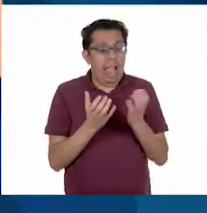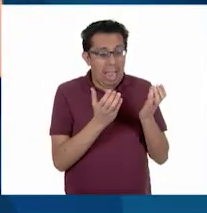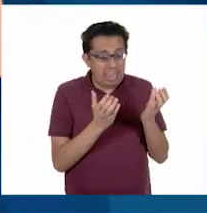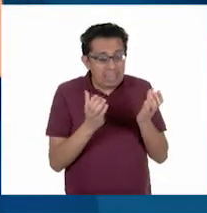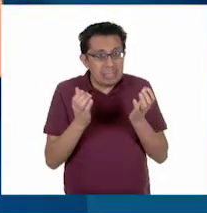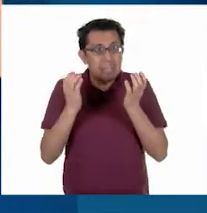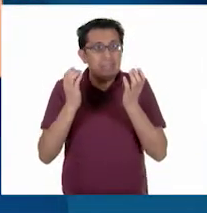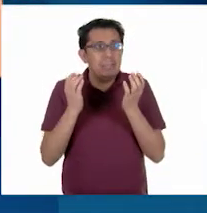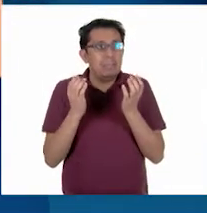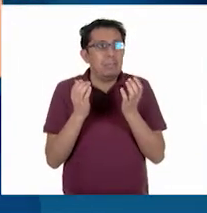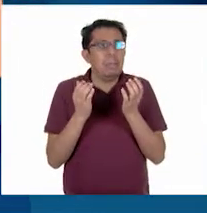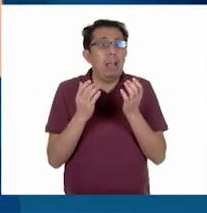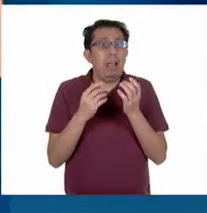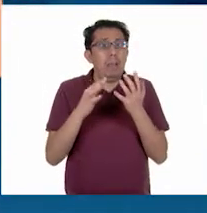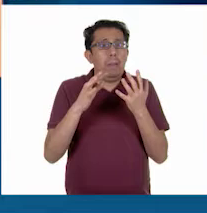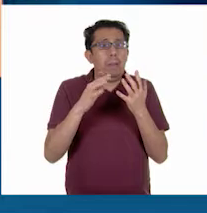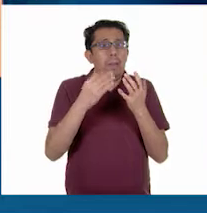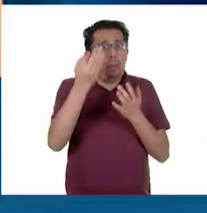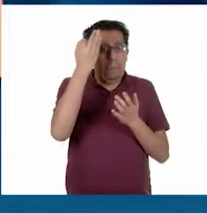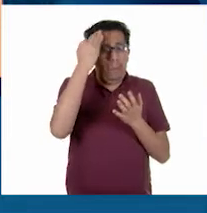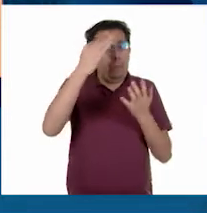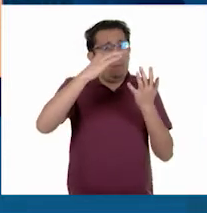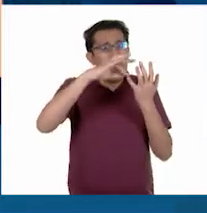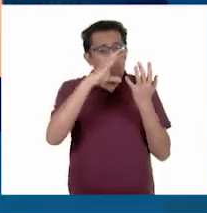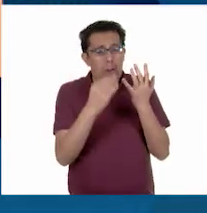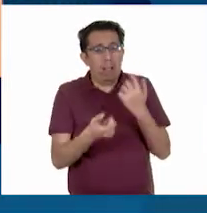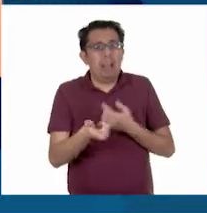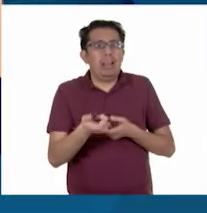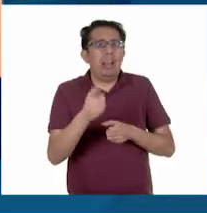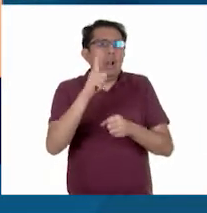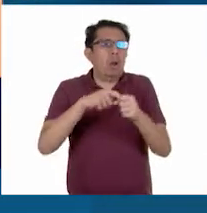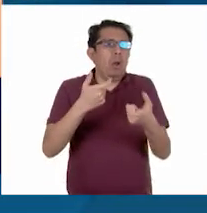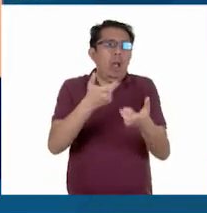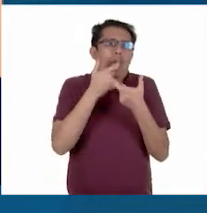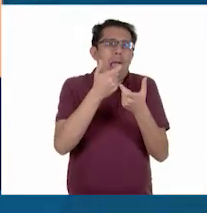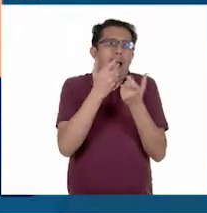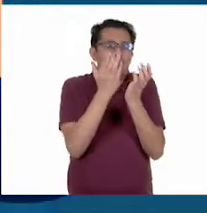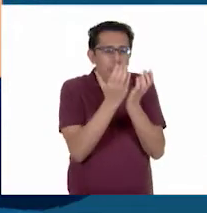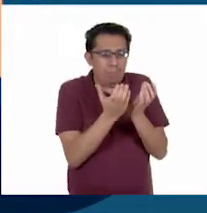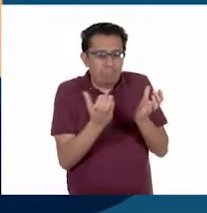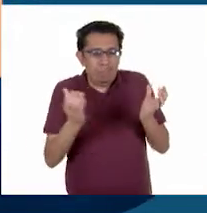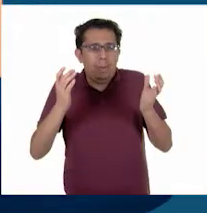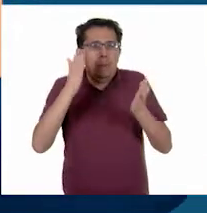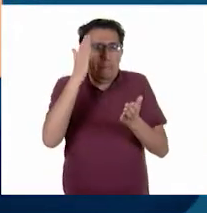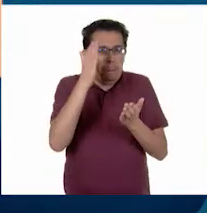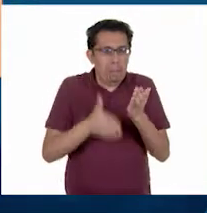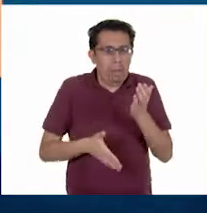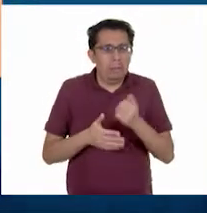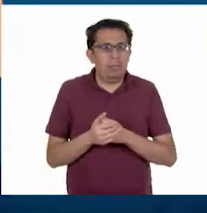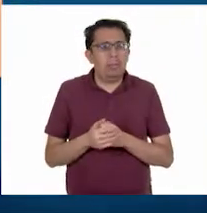Sandía, del verano roja y fría carcajada. Rebanada de sandía. Muy bien. ¿Y bien, Ton? ¿Te